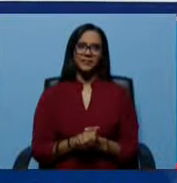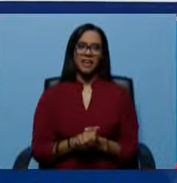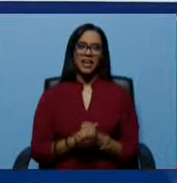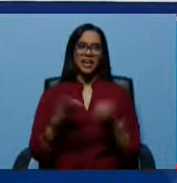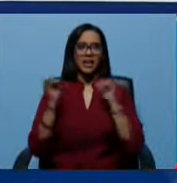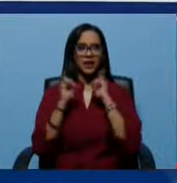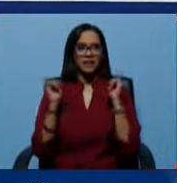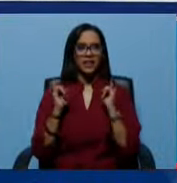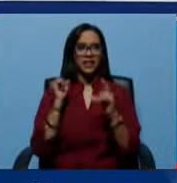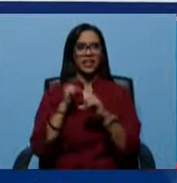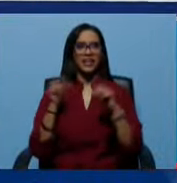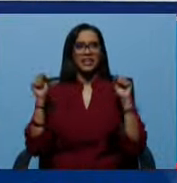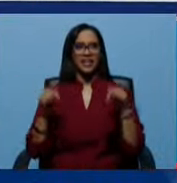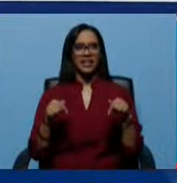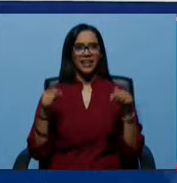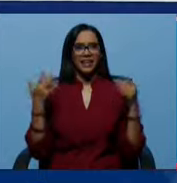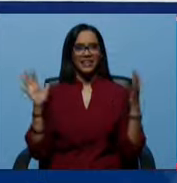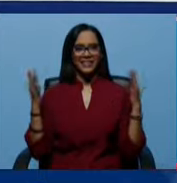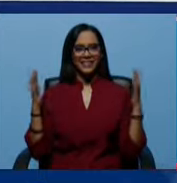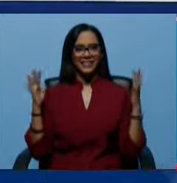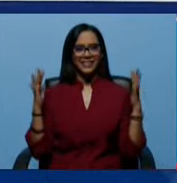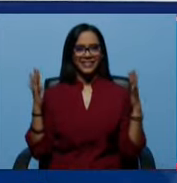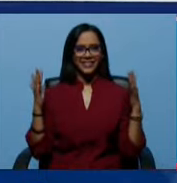desde aquí.